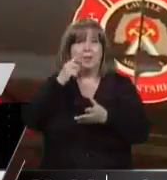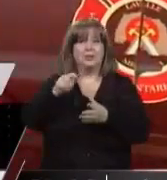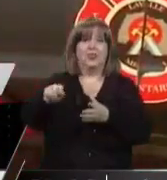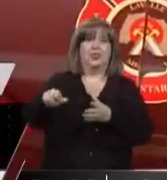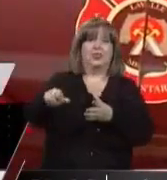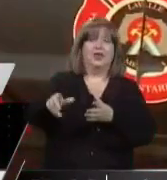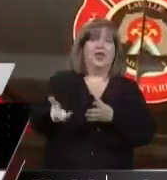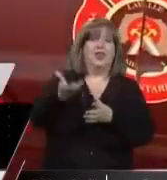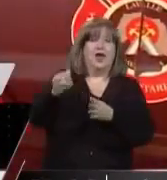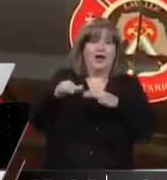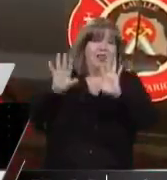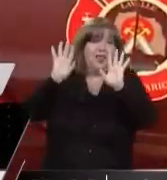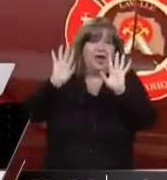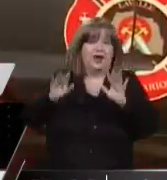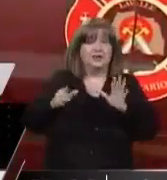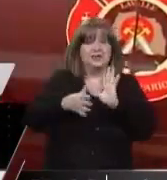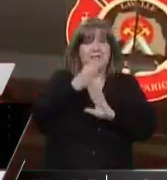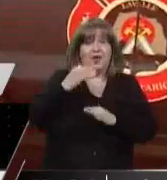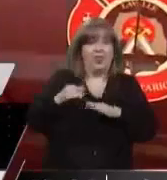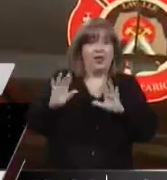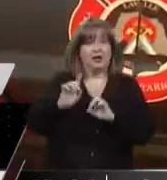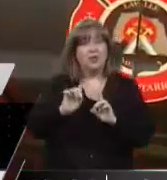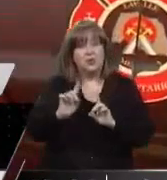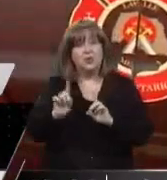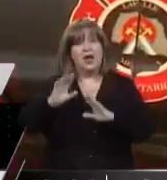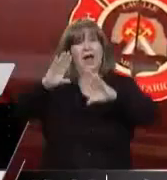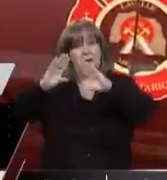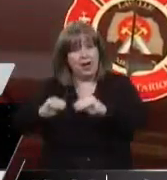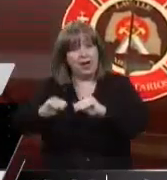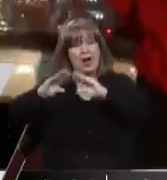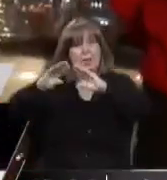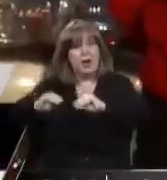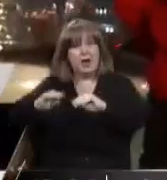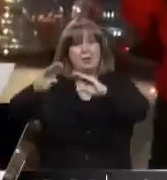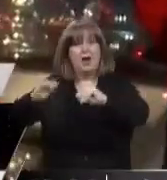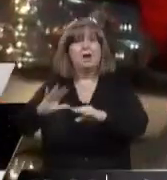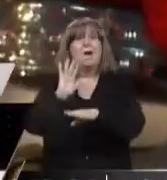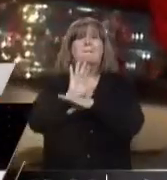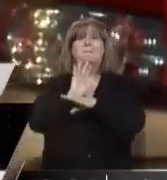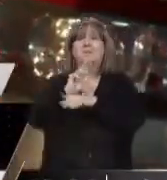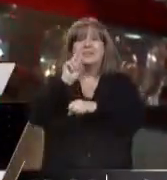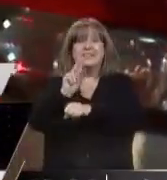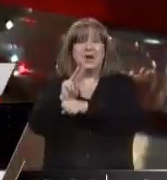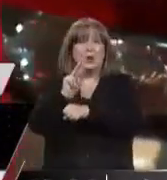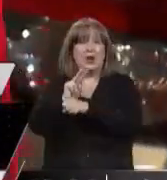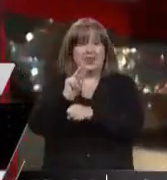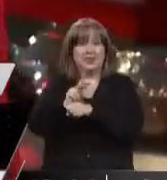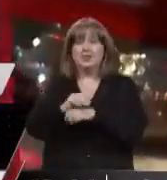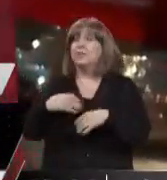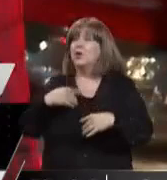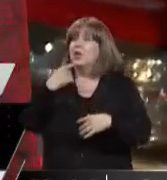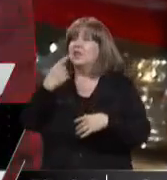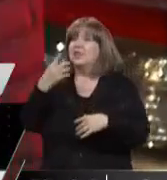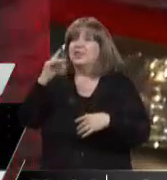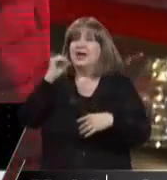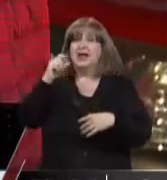Pero bueno, pedirles por favor colaboración con eso, porque estamos hablando de seguridad, es muy difícil. Daniel, veo que tenés